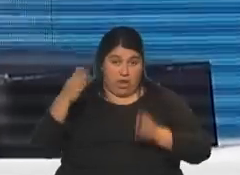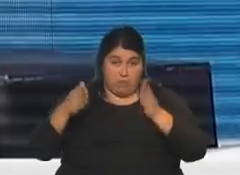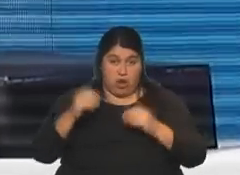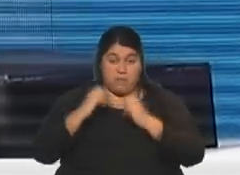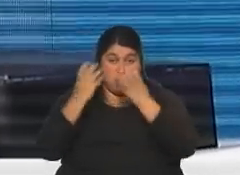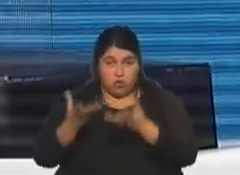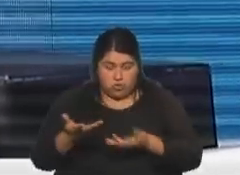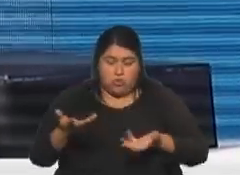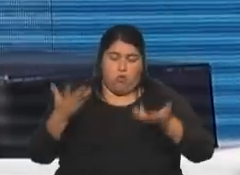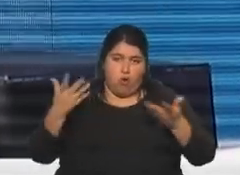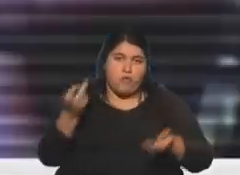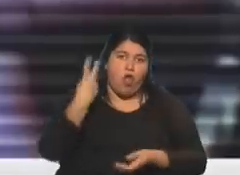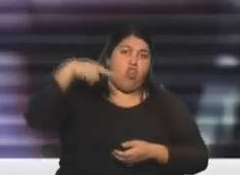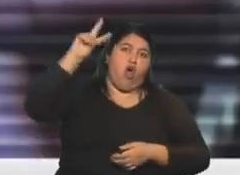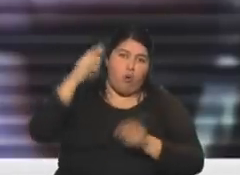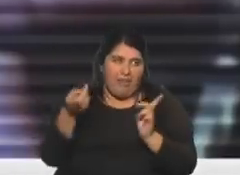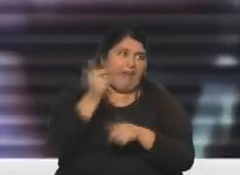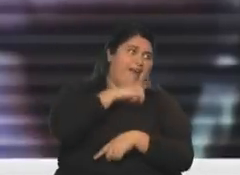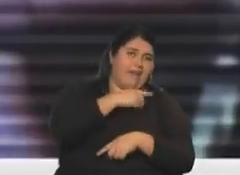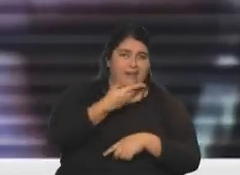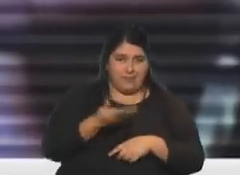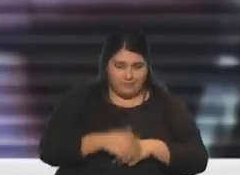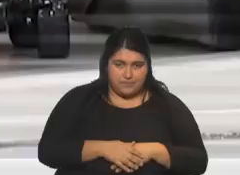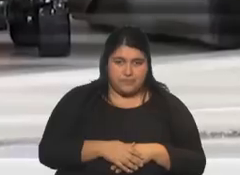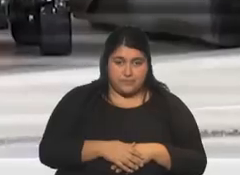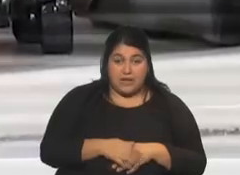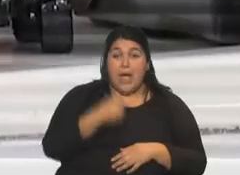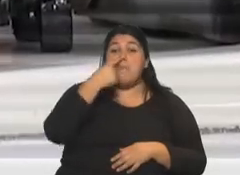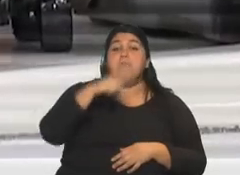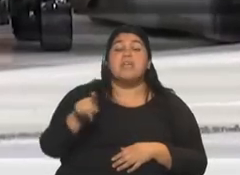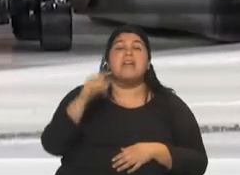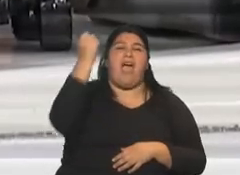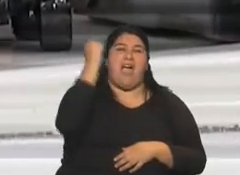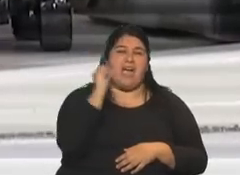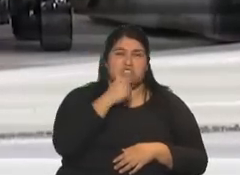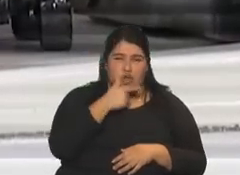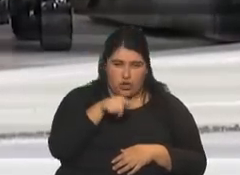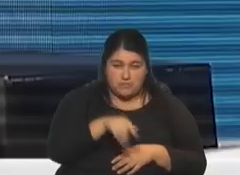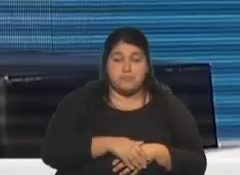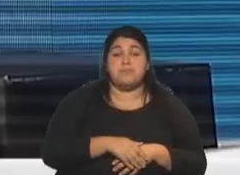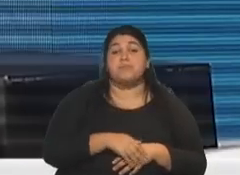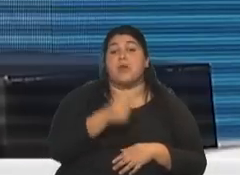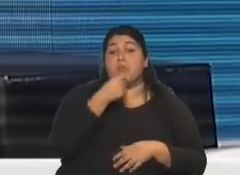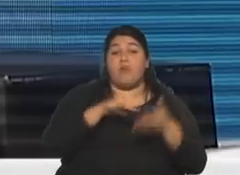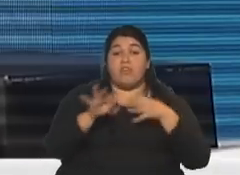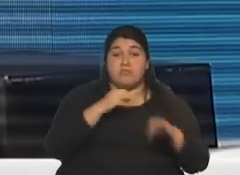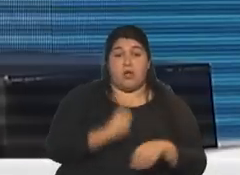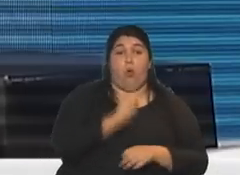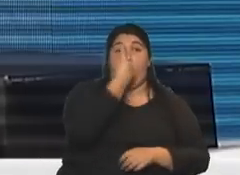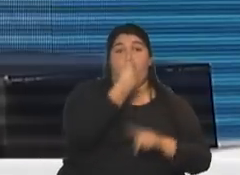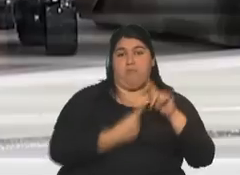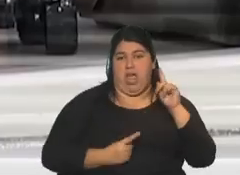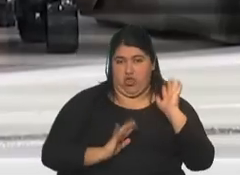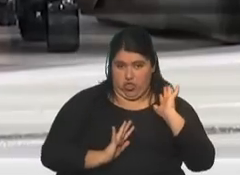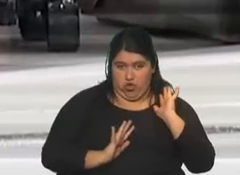el doble. Para 1.000 litros de gasoil ahí. Para 1.000 litros de gasoil. ¿Sabés cuántos terneros tengo que vender hoy? 1.5.